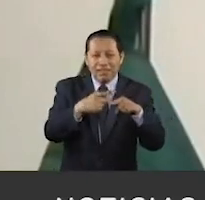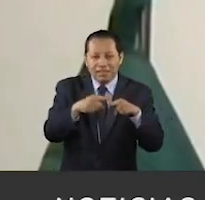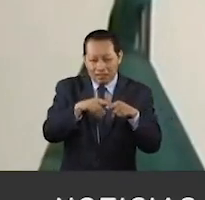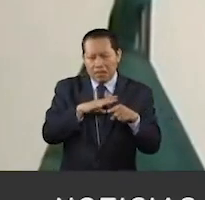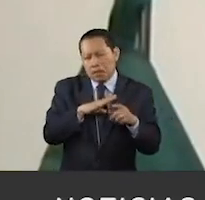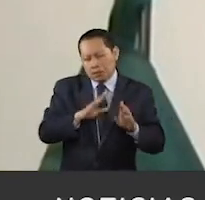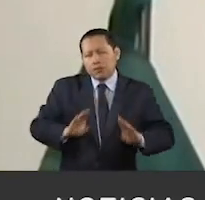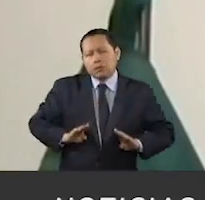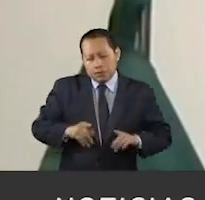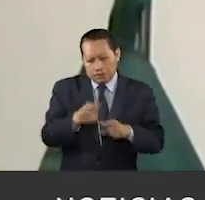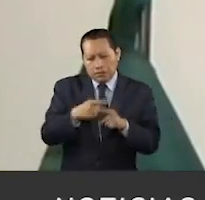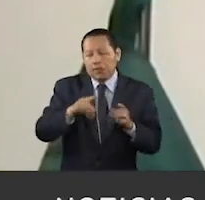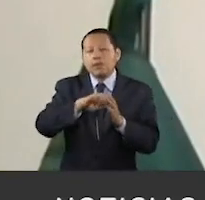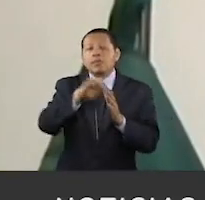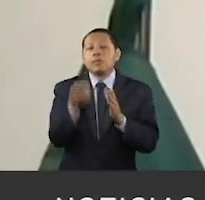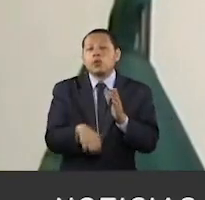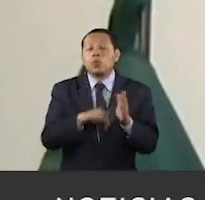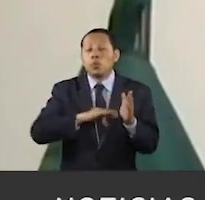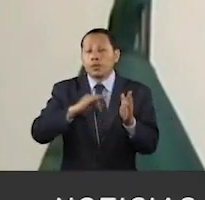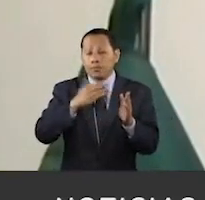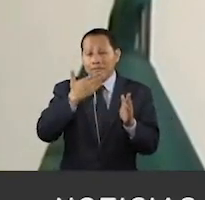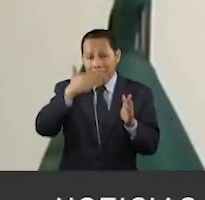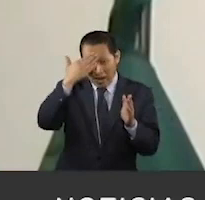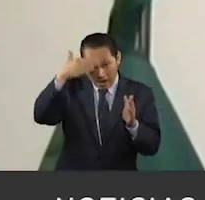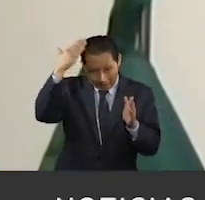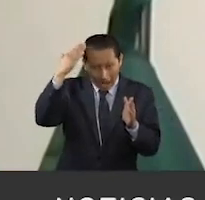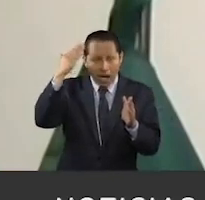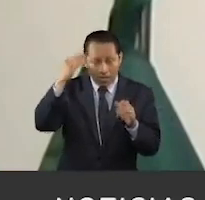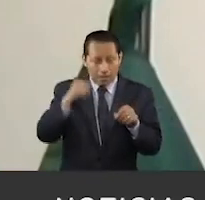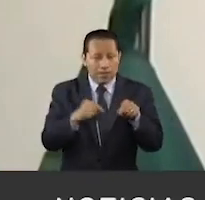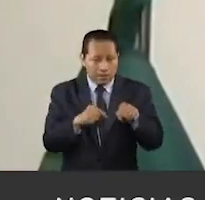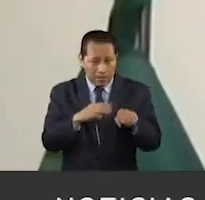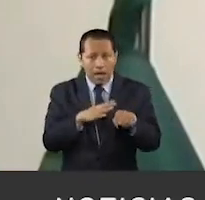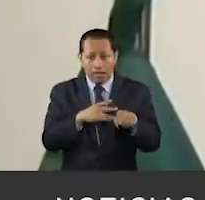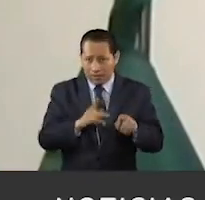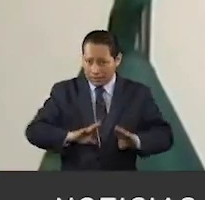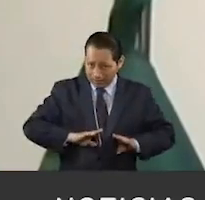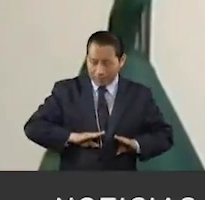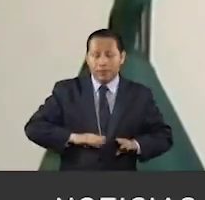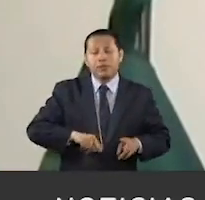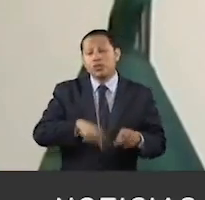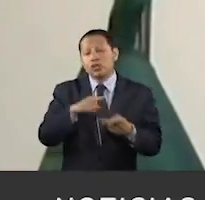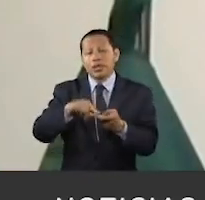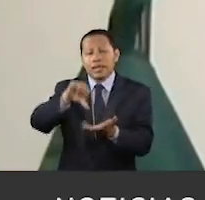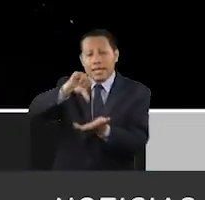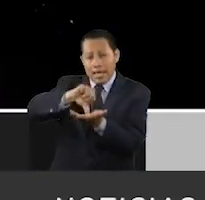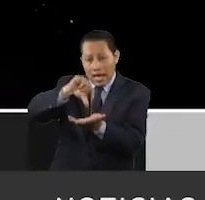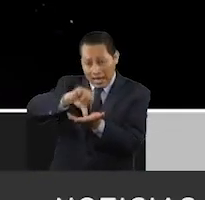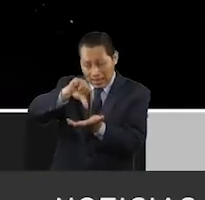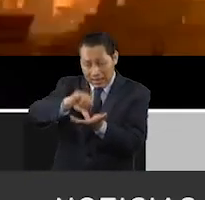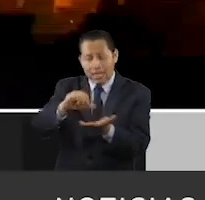por ejemplo Arabia Saudita por una parte, Irán por otra,